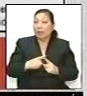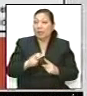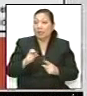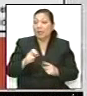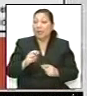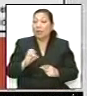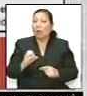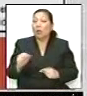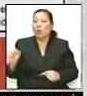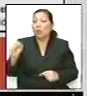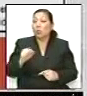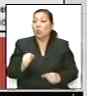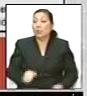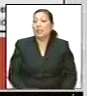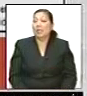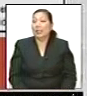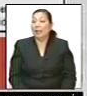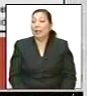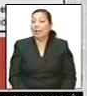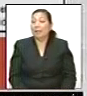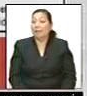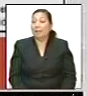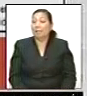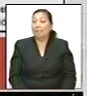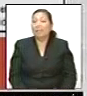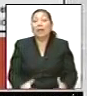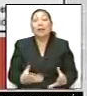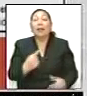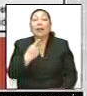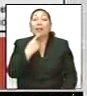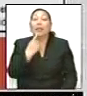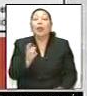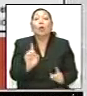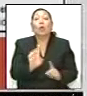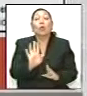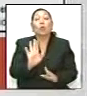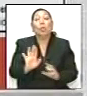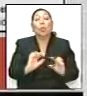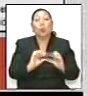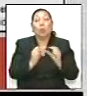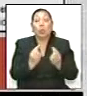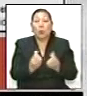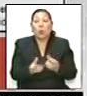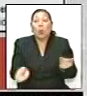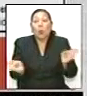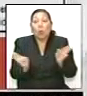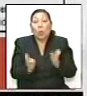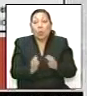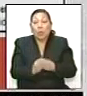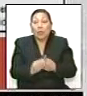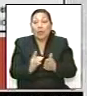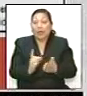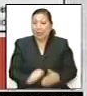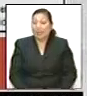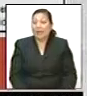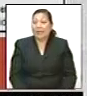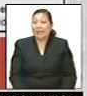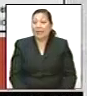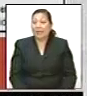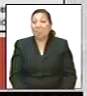rusia también tiene una declaración conjunta que firmaremos en la cumbre de lima aquí